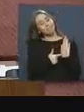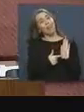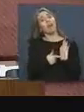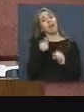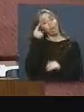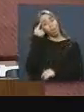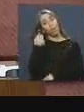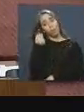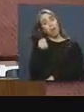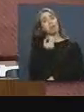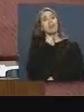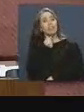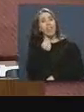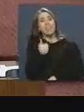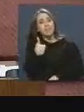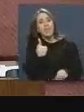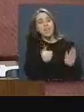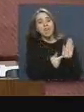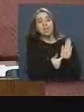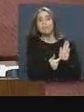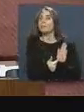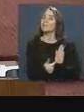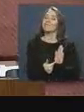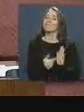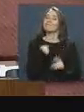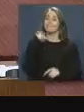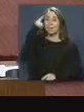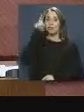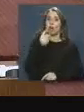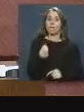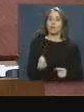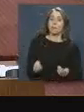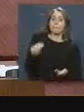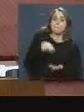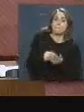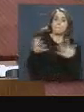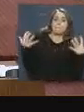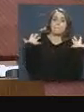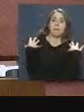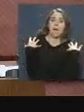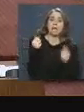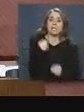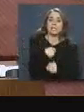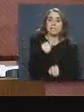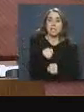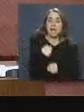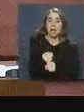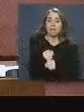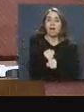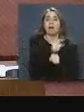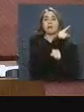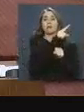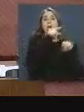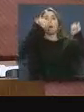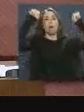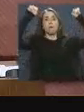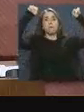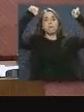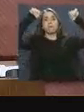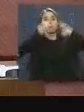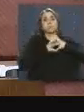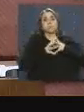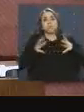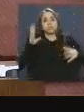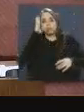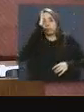fe que hay en ella, pero no creo aconsejable cargar más la pega a un ministerio bastante recargado, y todo porque